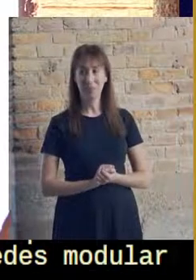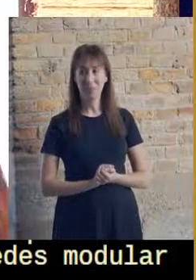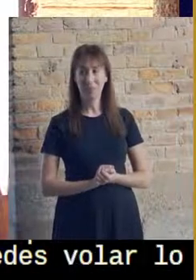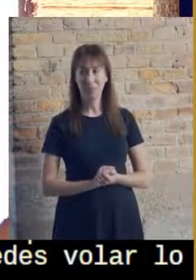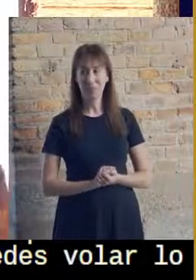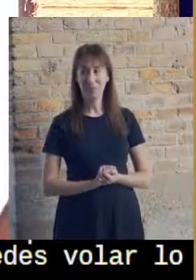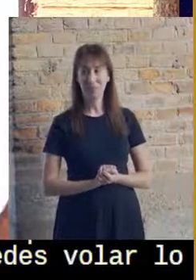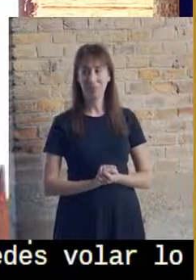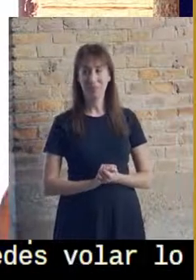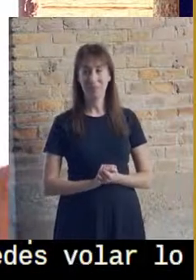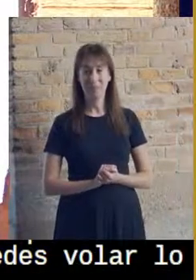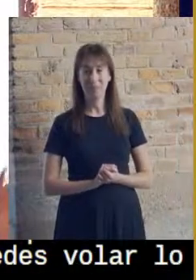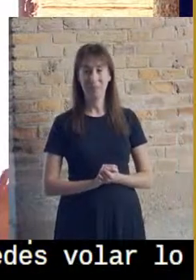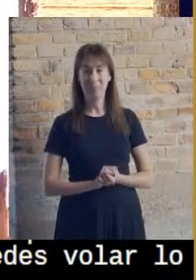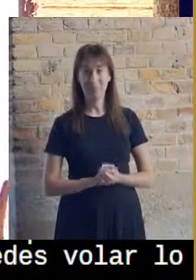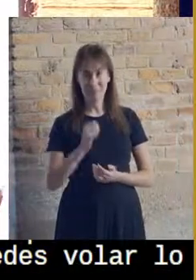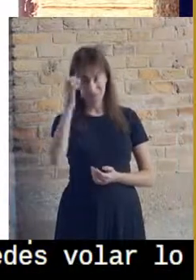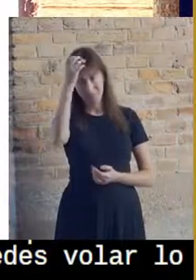Dale